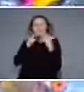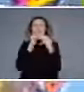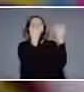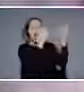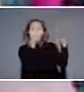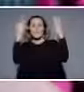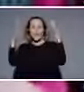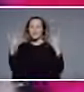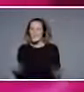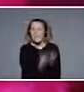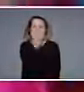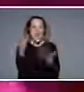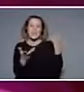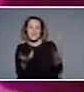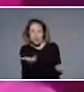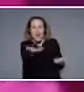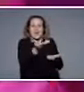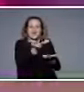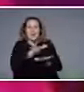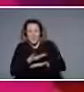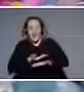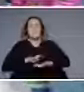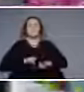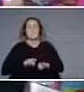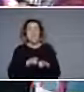y tu aliento es una ayuda más.